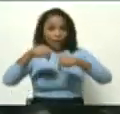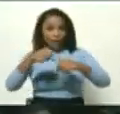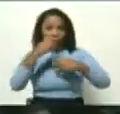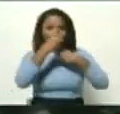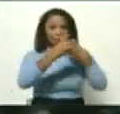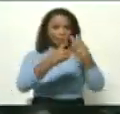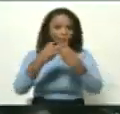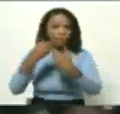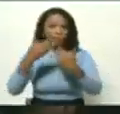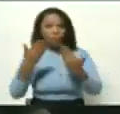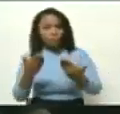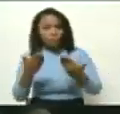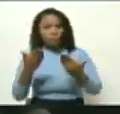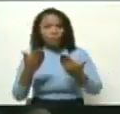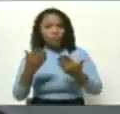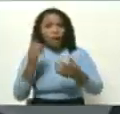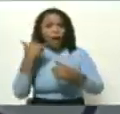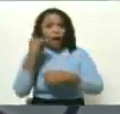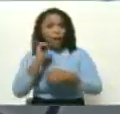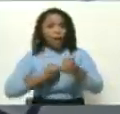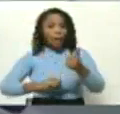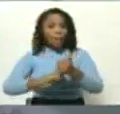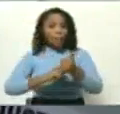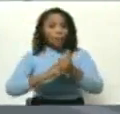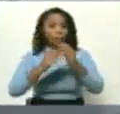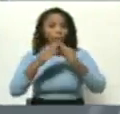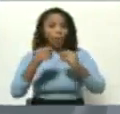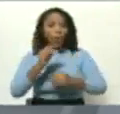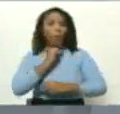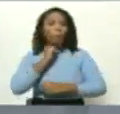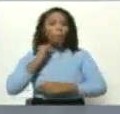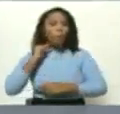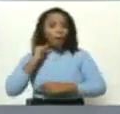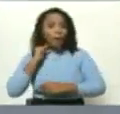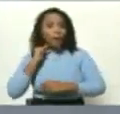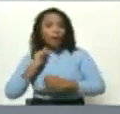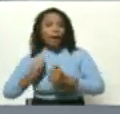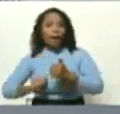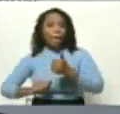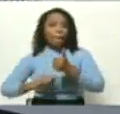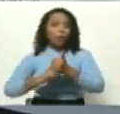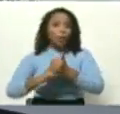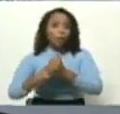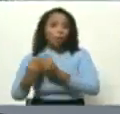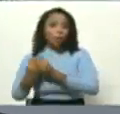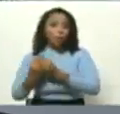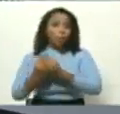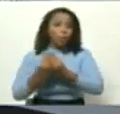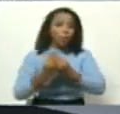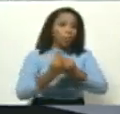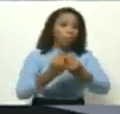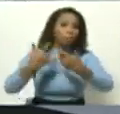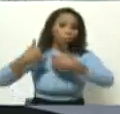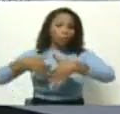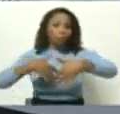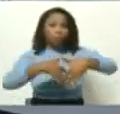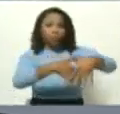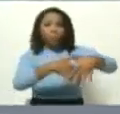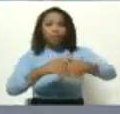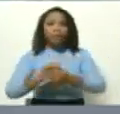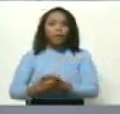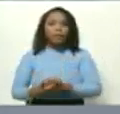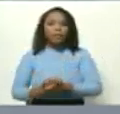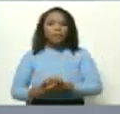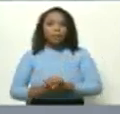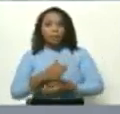que estará presidido por todos los padres, por la misa principal la hará nuestro querido